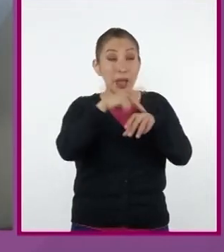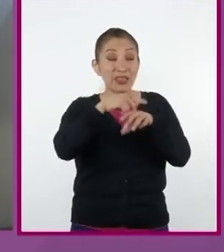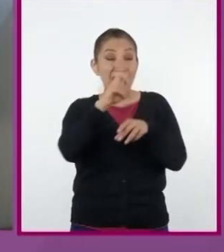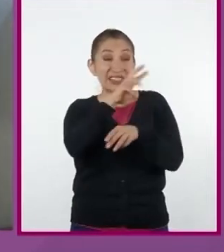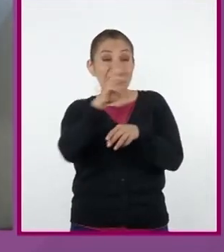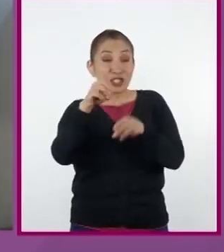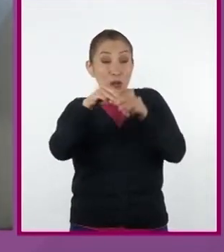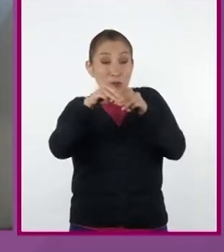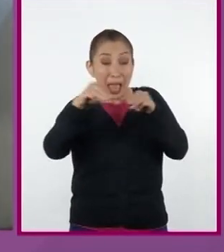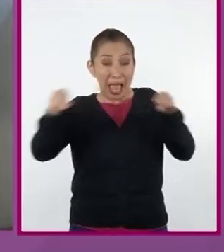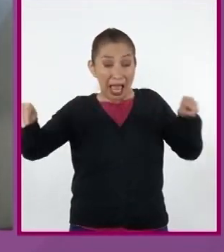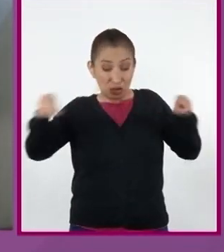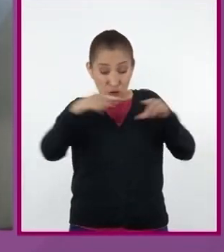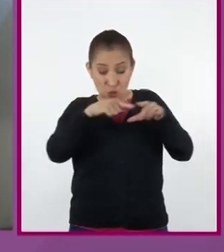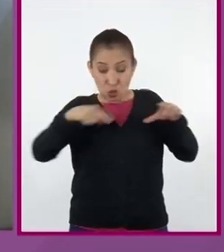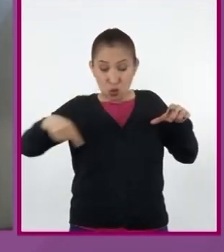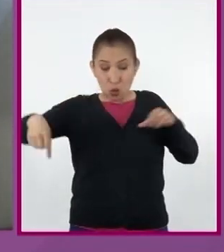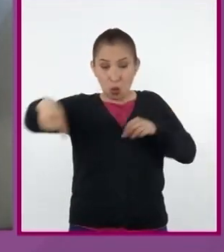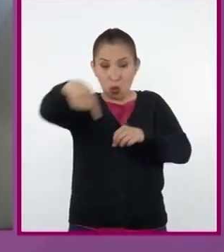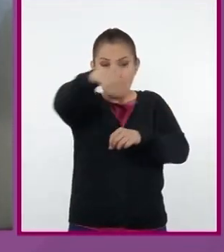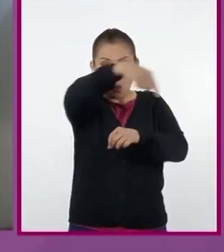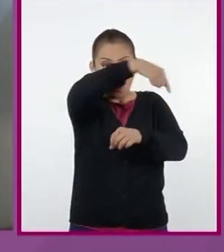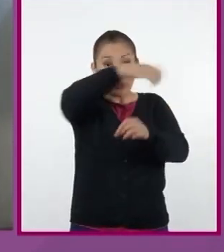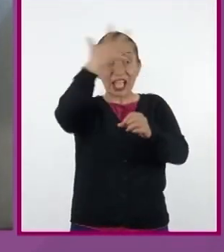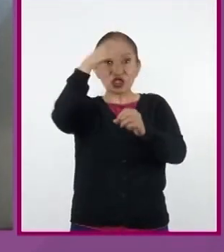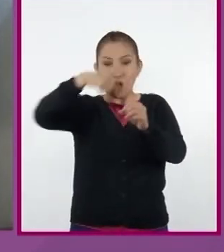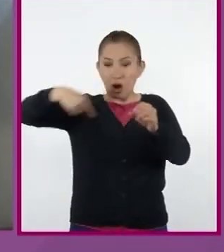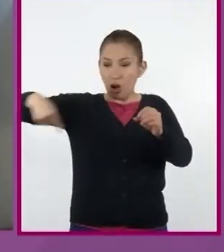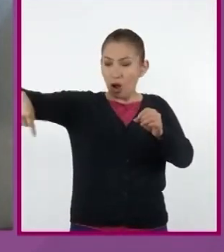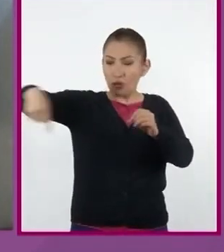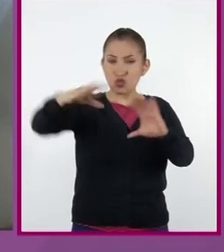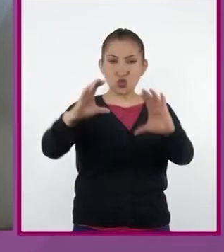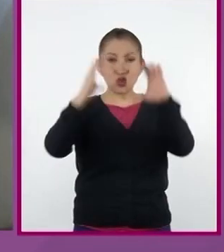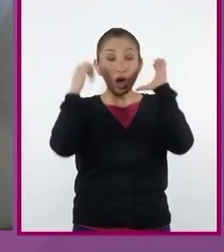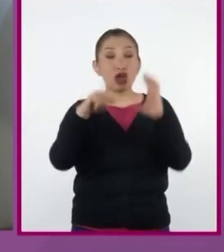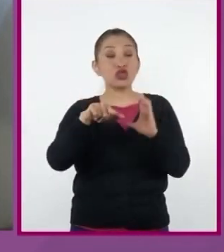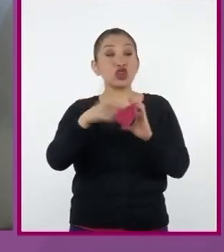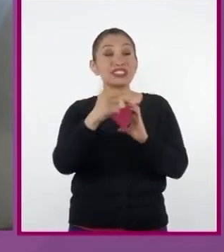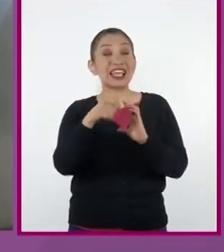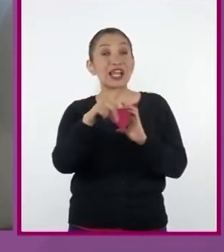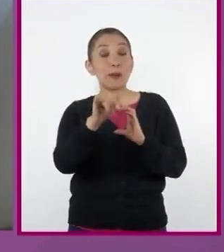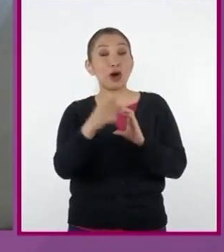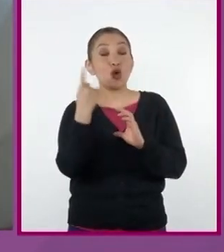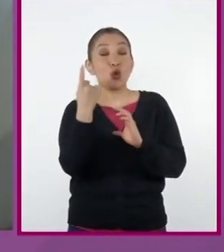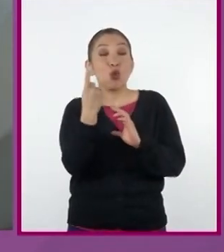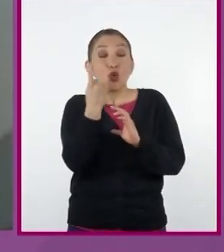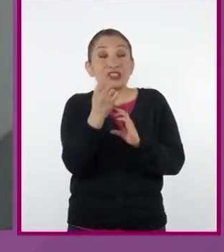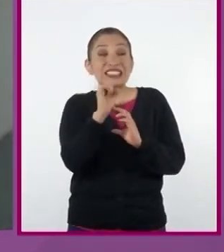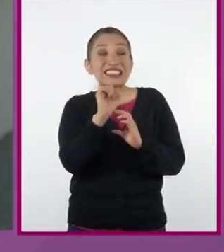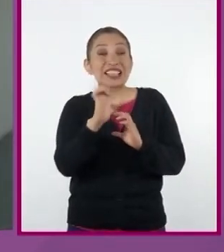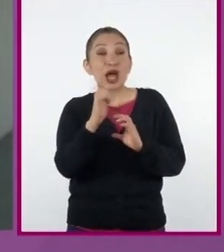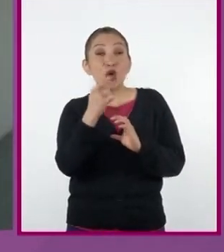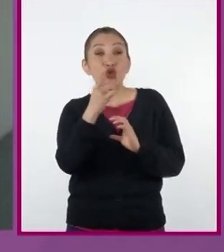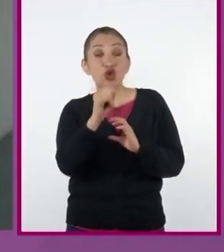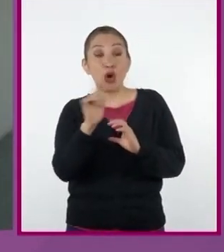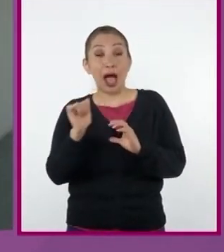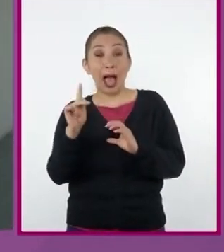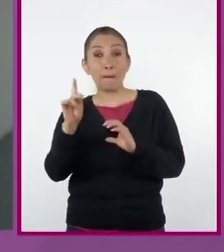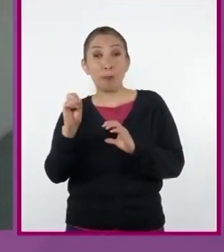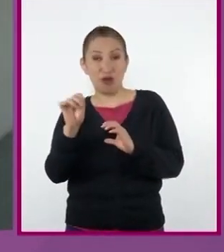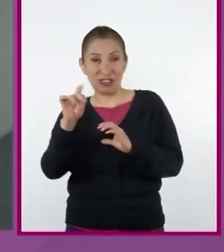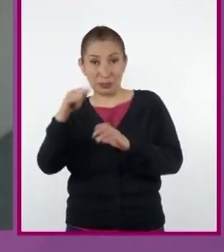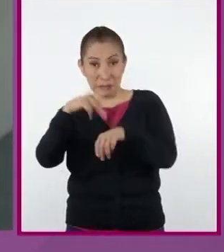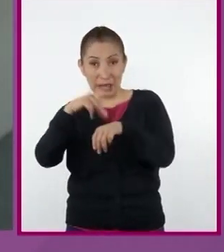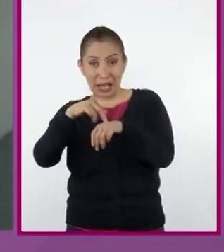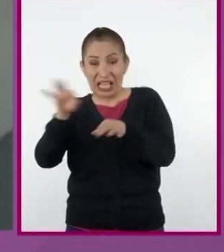300 metros de diámetro que orbita alrededor del Sol a una rapidez de 12 kilómetros y medio por segundo. El Apophis